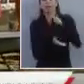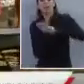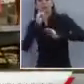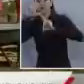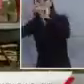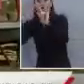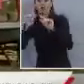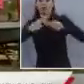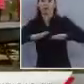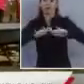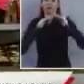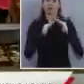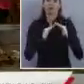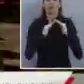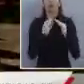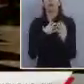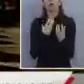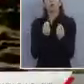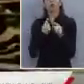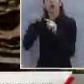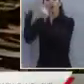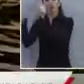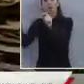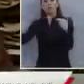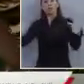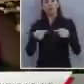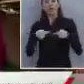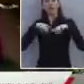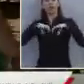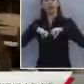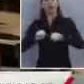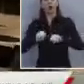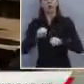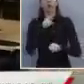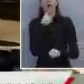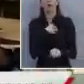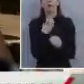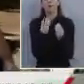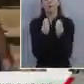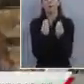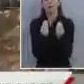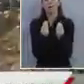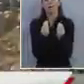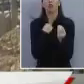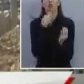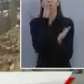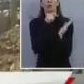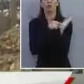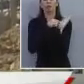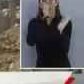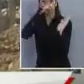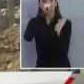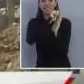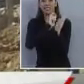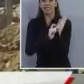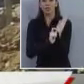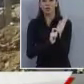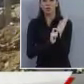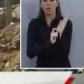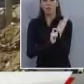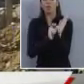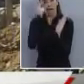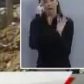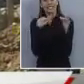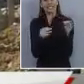ahí por miedo a que otras personas se tomen su propiedad. Es como más el miedo porque se supone si uno tiene la escritura, de alguna u otra forma